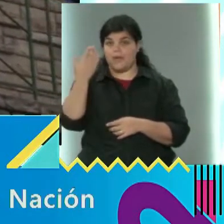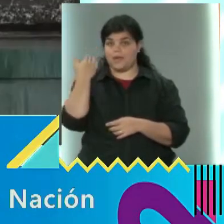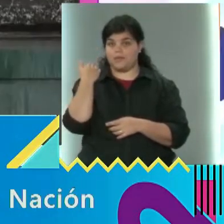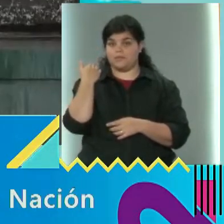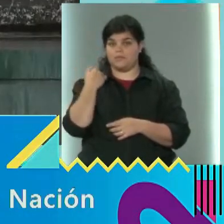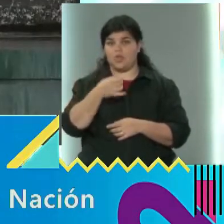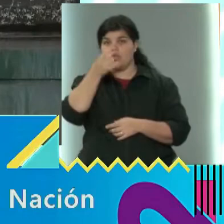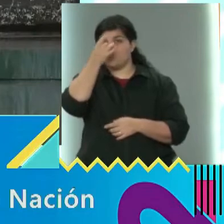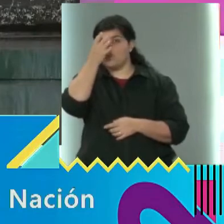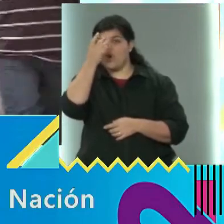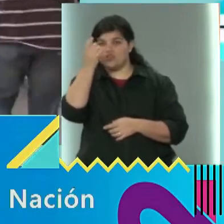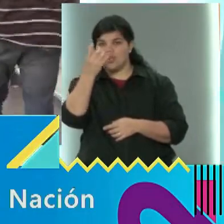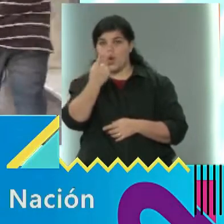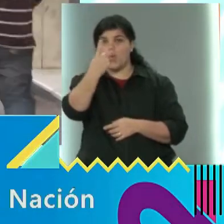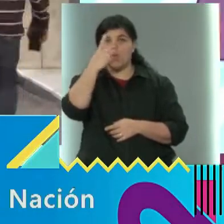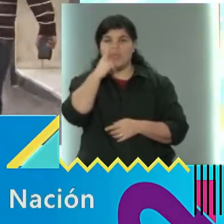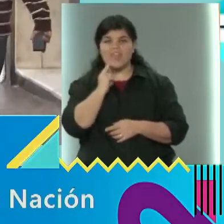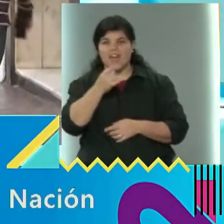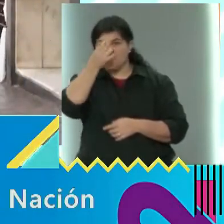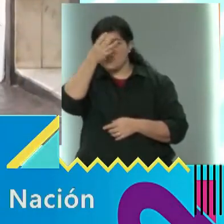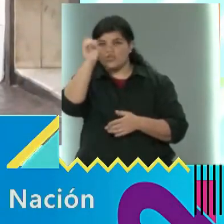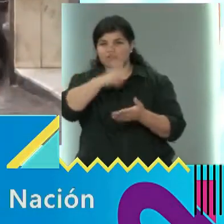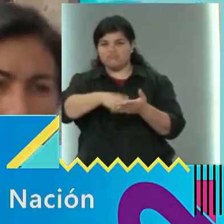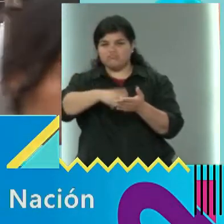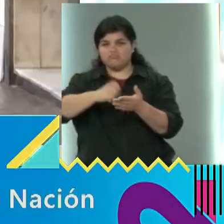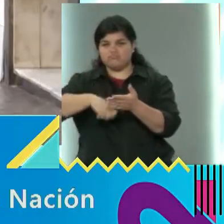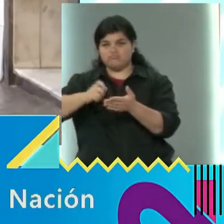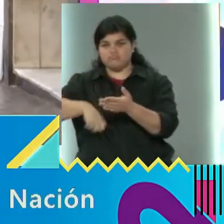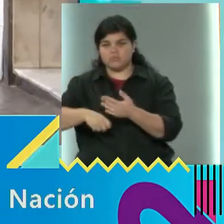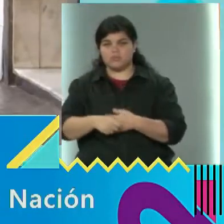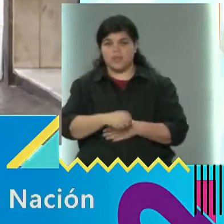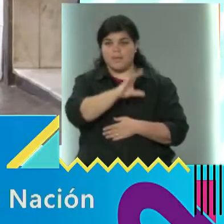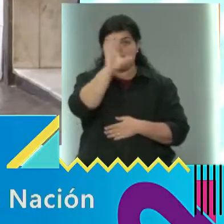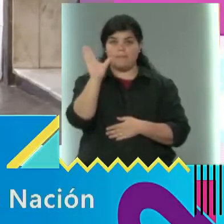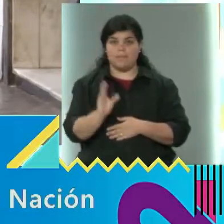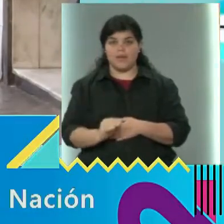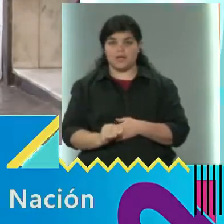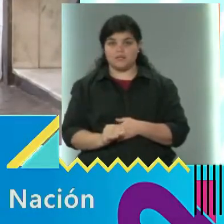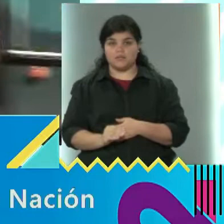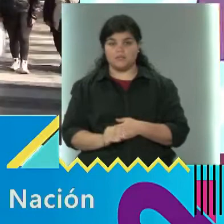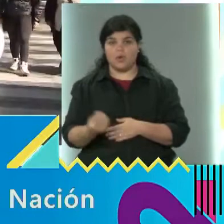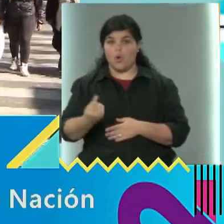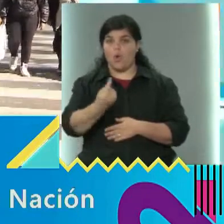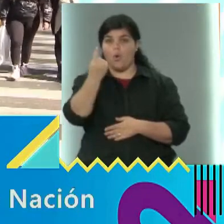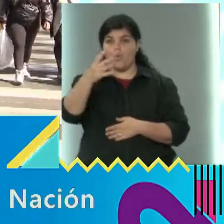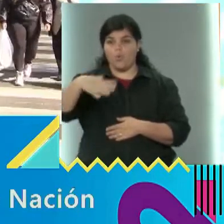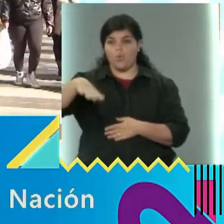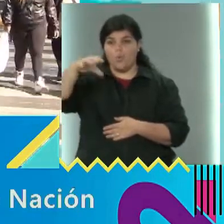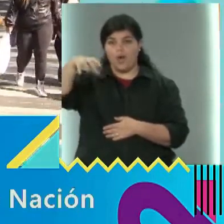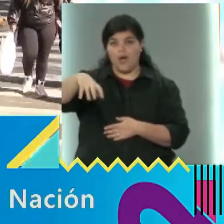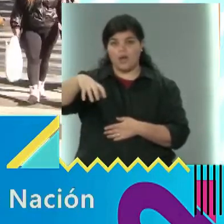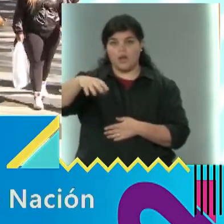12 créditos en un solo día. A nivel país hubo una sucursal que firmó 29